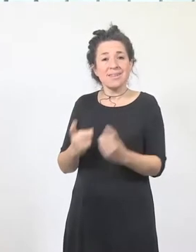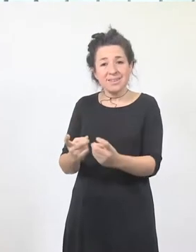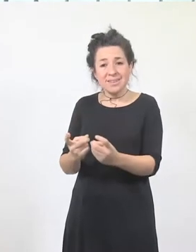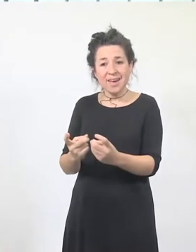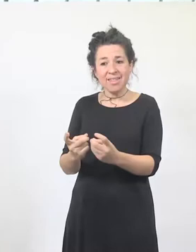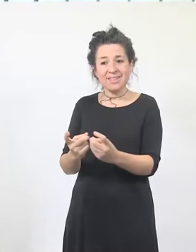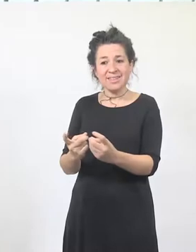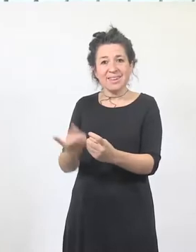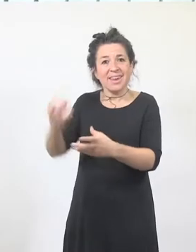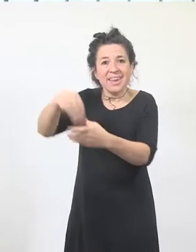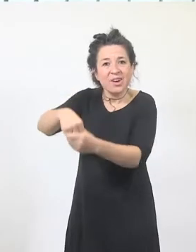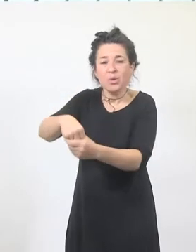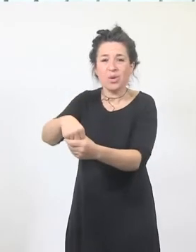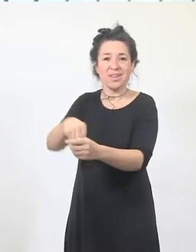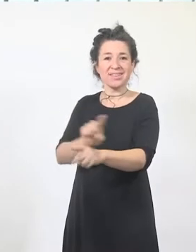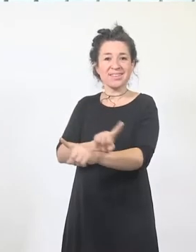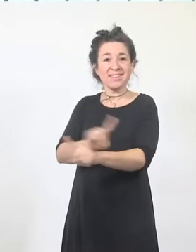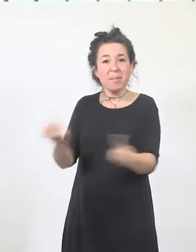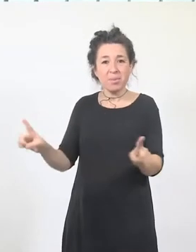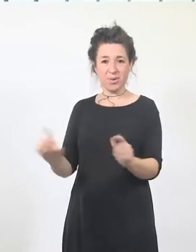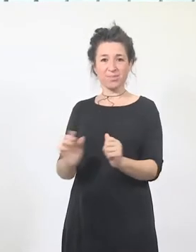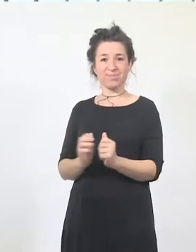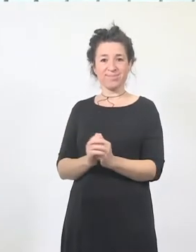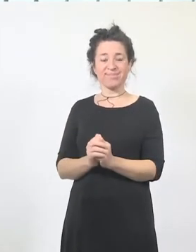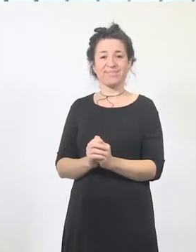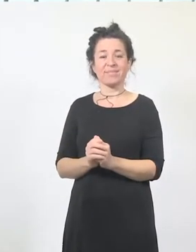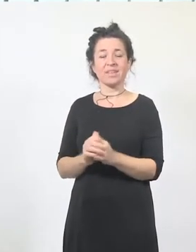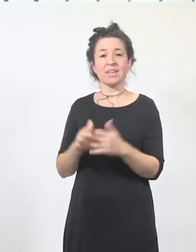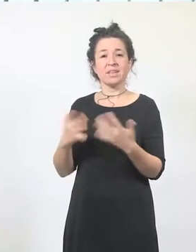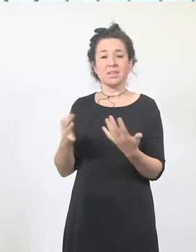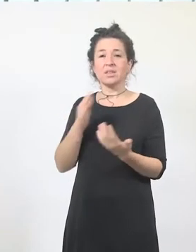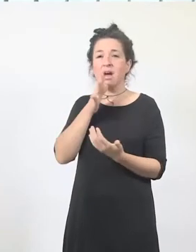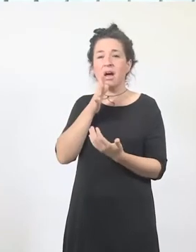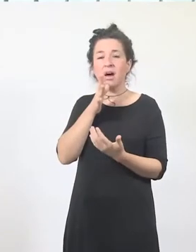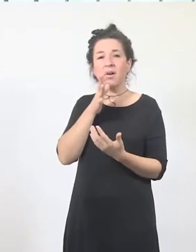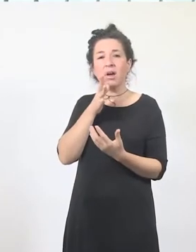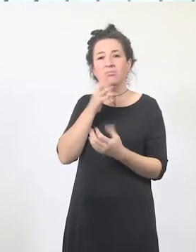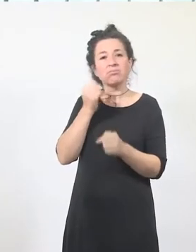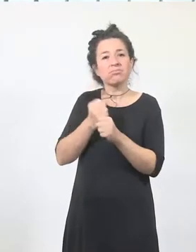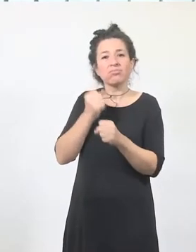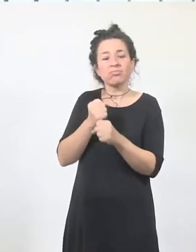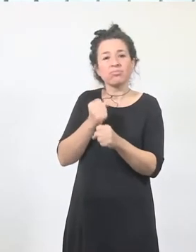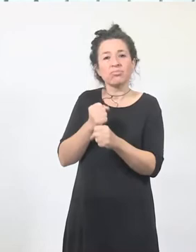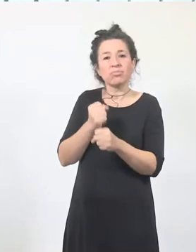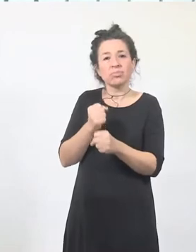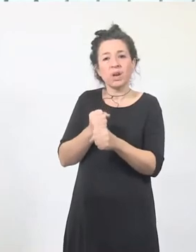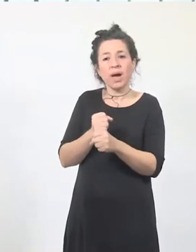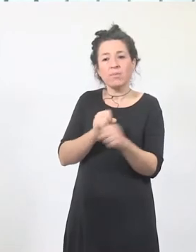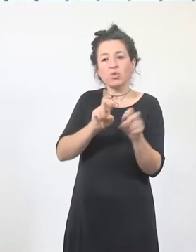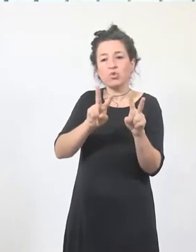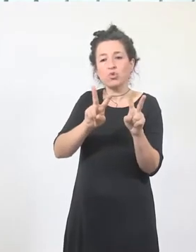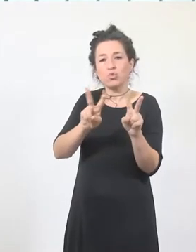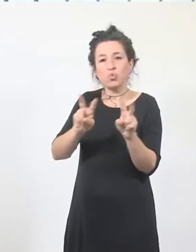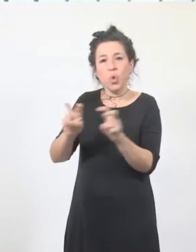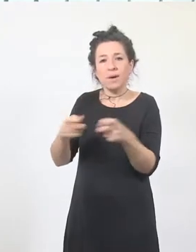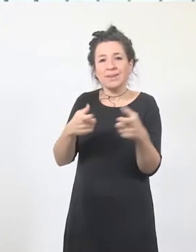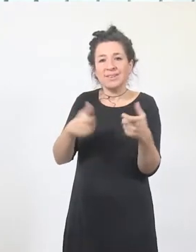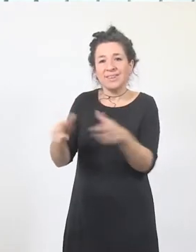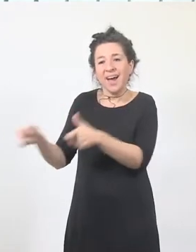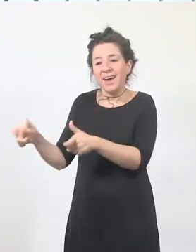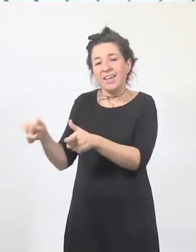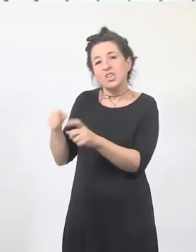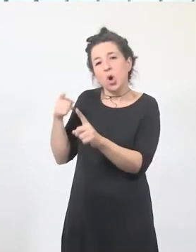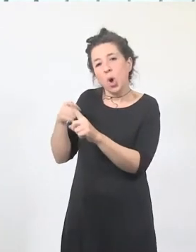estar incluidas en ese área. Entonces ahora lo que estamos trabajando es esas nuevas áreas